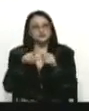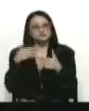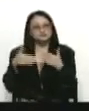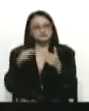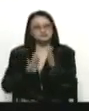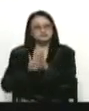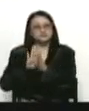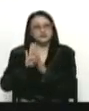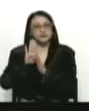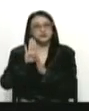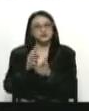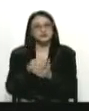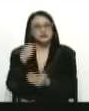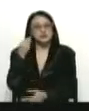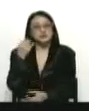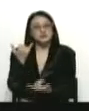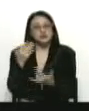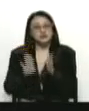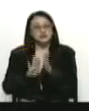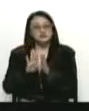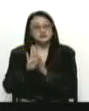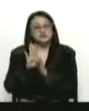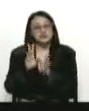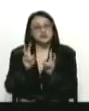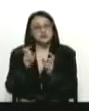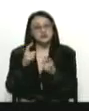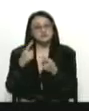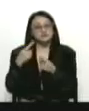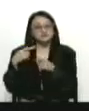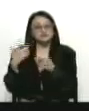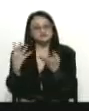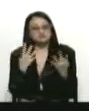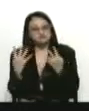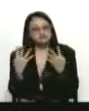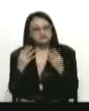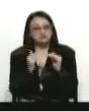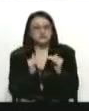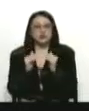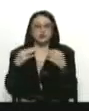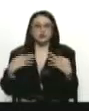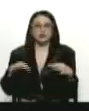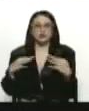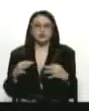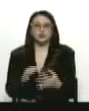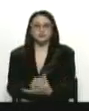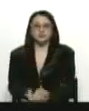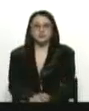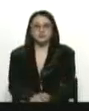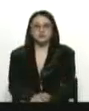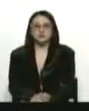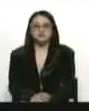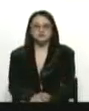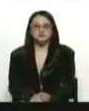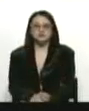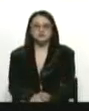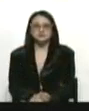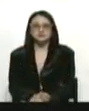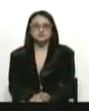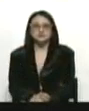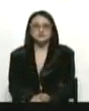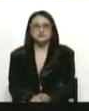tras del otro. Creo que hemos ido superando escenarios uno por uno con armonía y con equilibrio. ¿Extrañó en algún momento